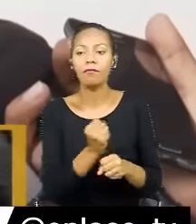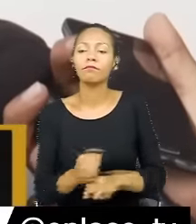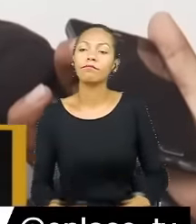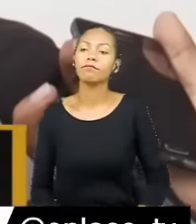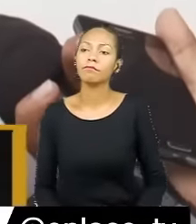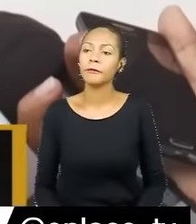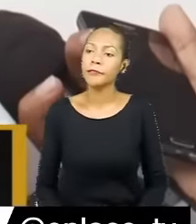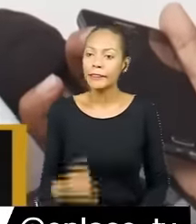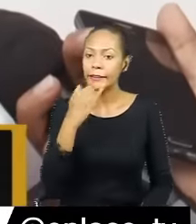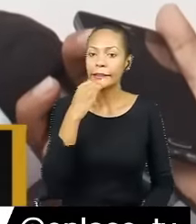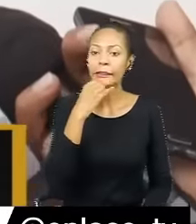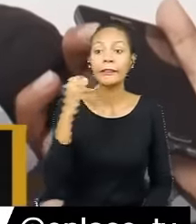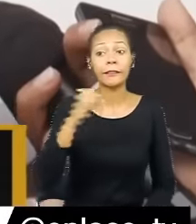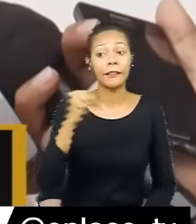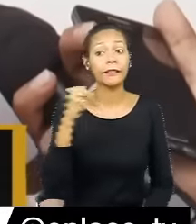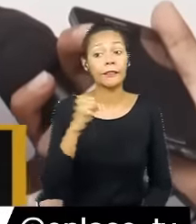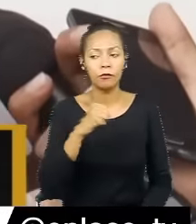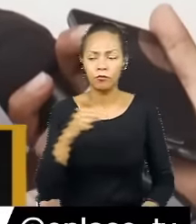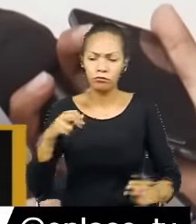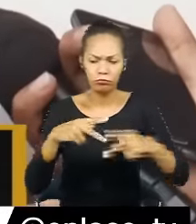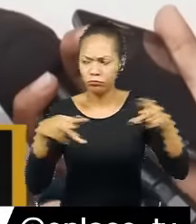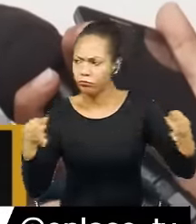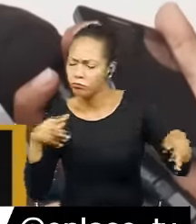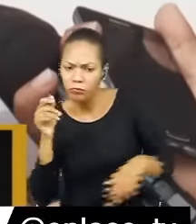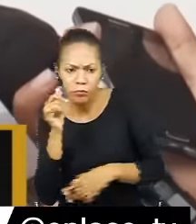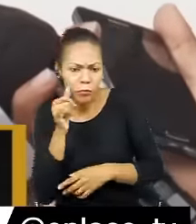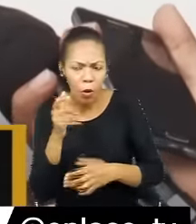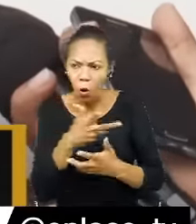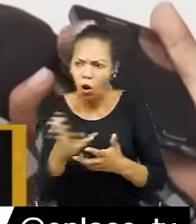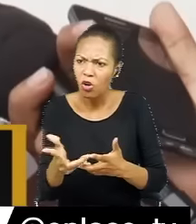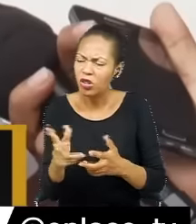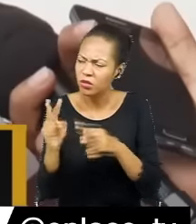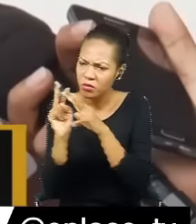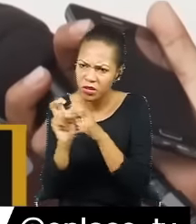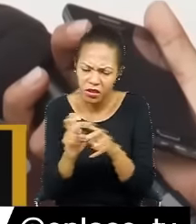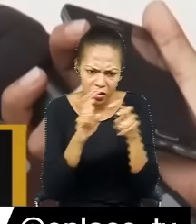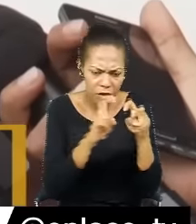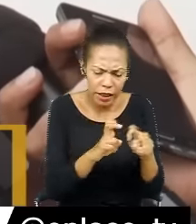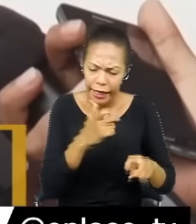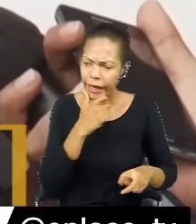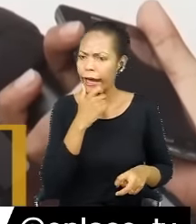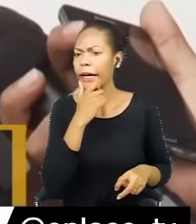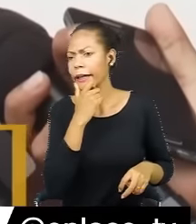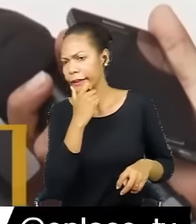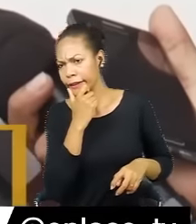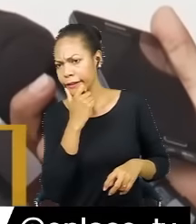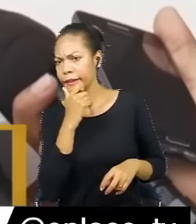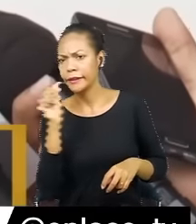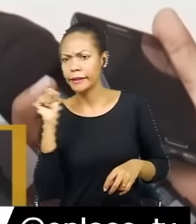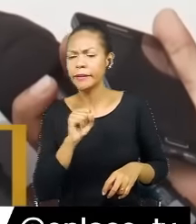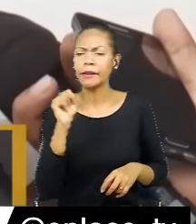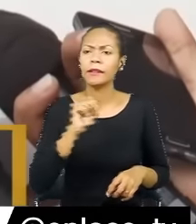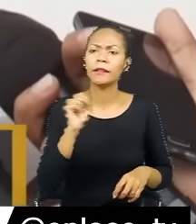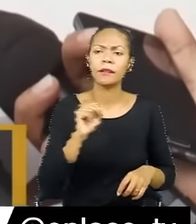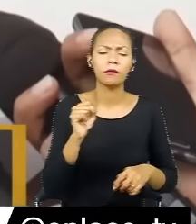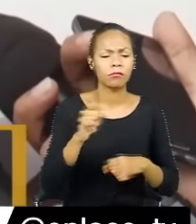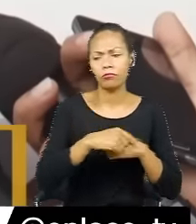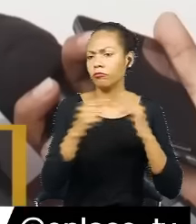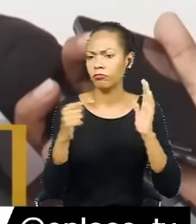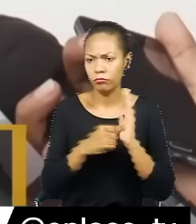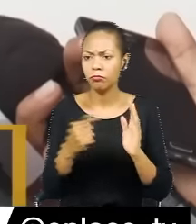de los hechos se le realizó inspección técnica, al lugar de los hechos se acordonó y se hace el experticio técnico